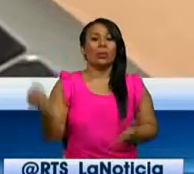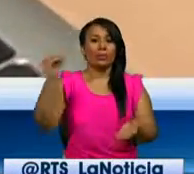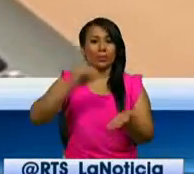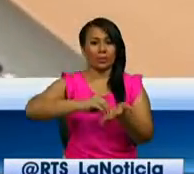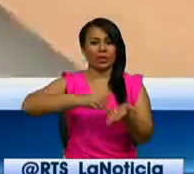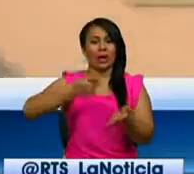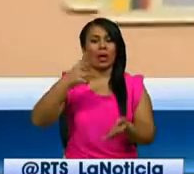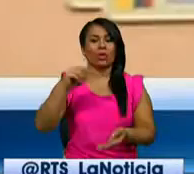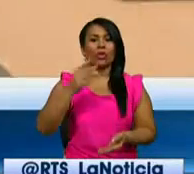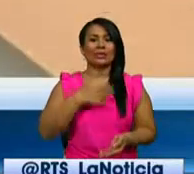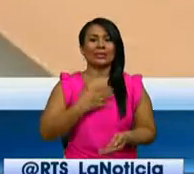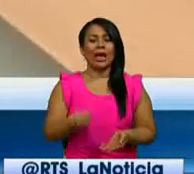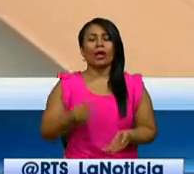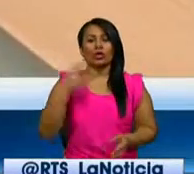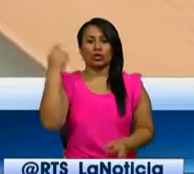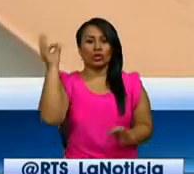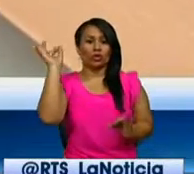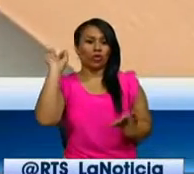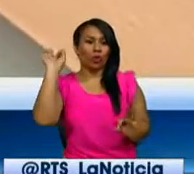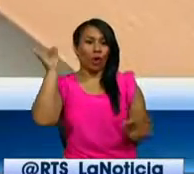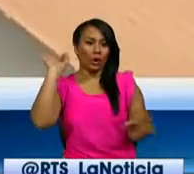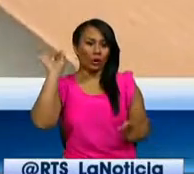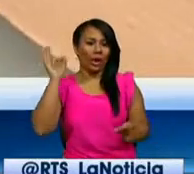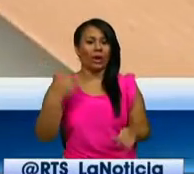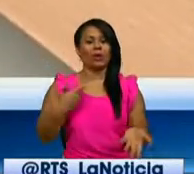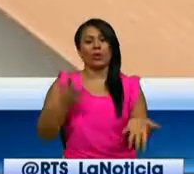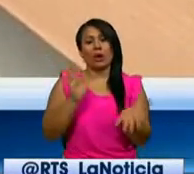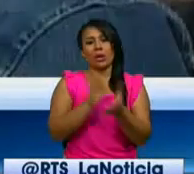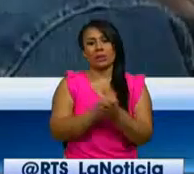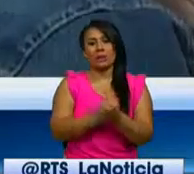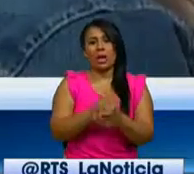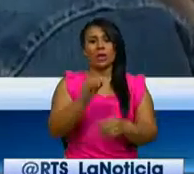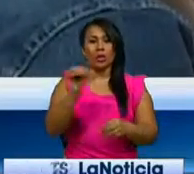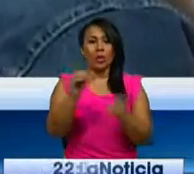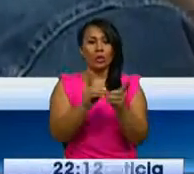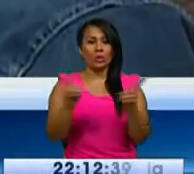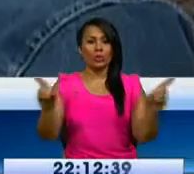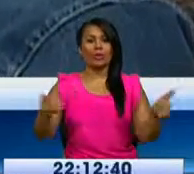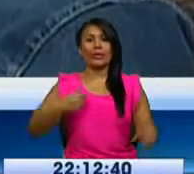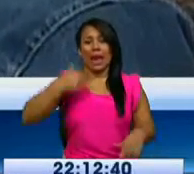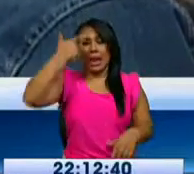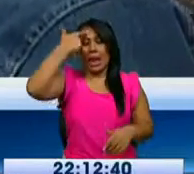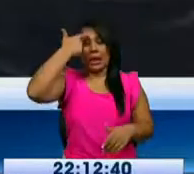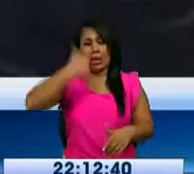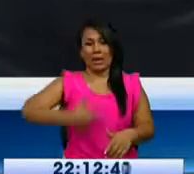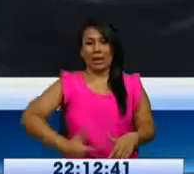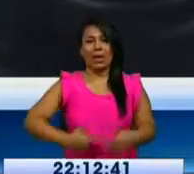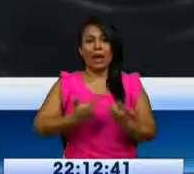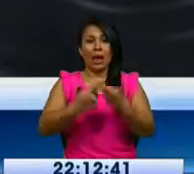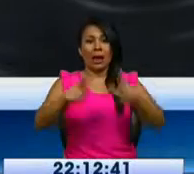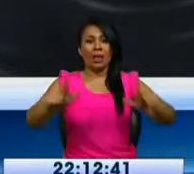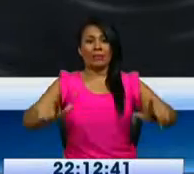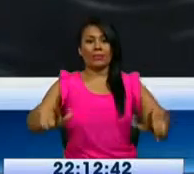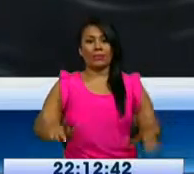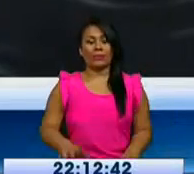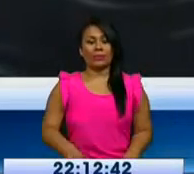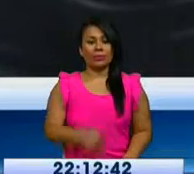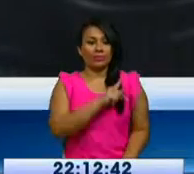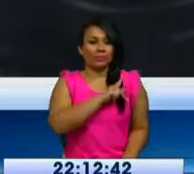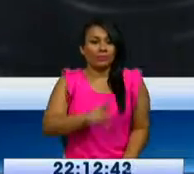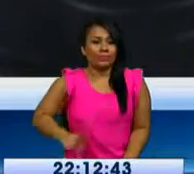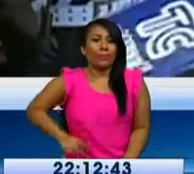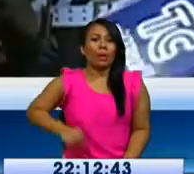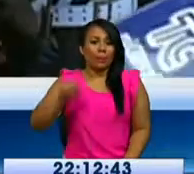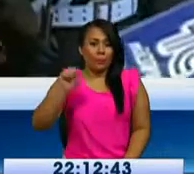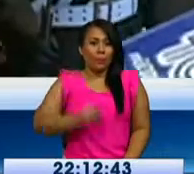no conste el estado civil en el documento de identidad. Además, se analiza si una persona desde el ámbito individual puede